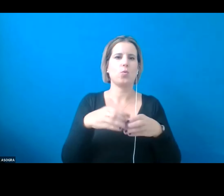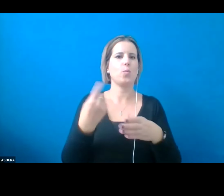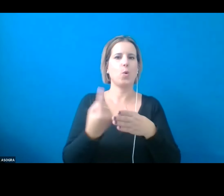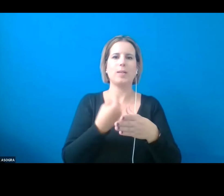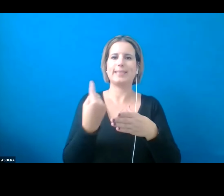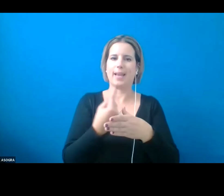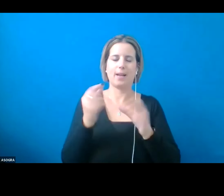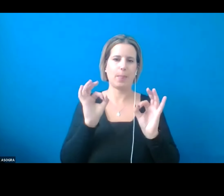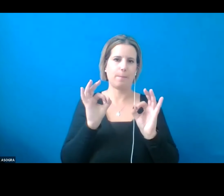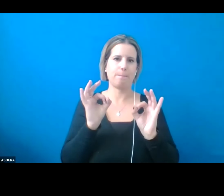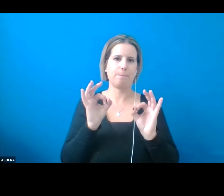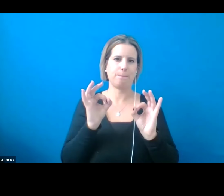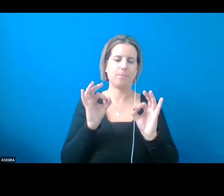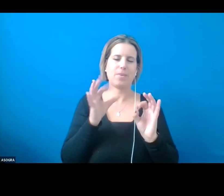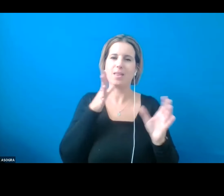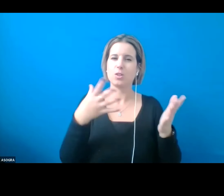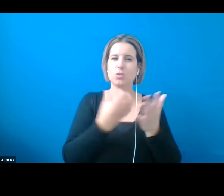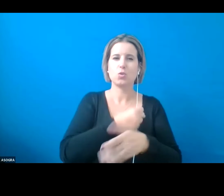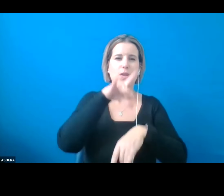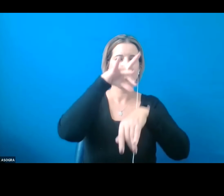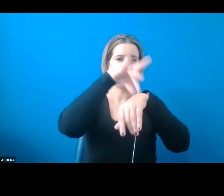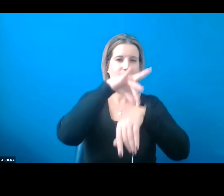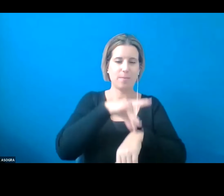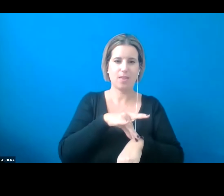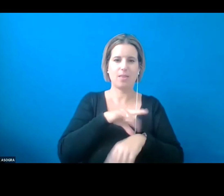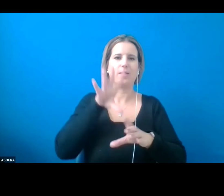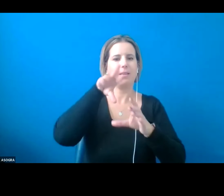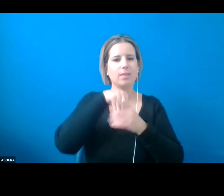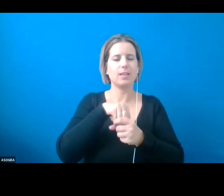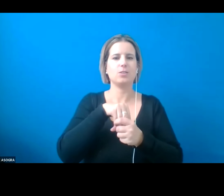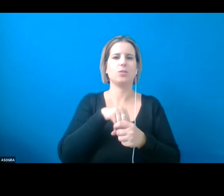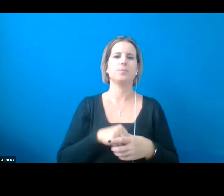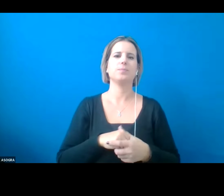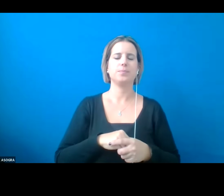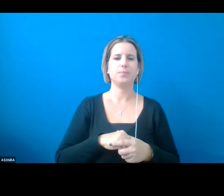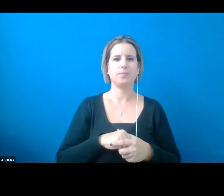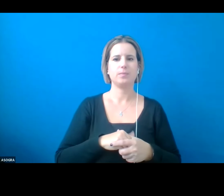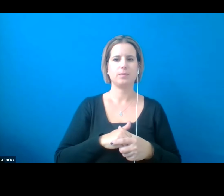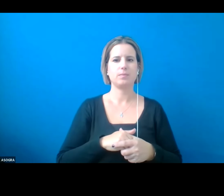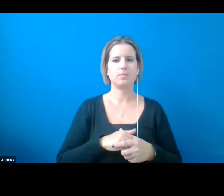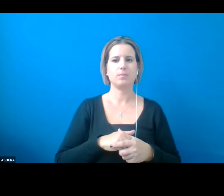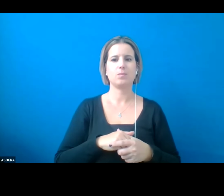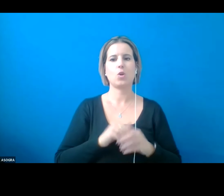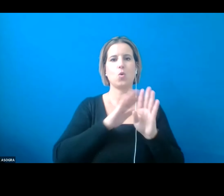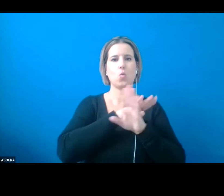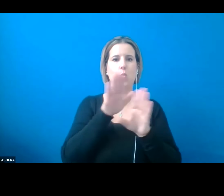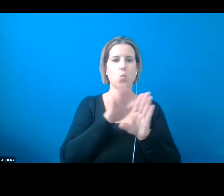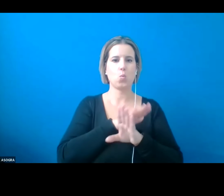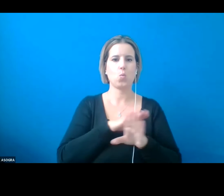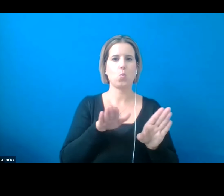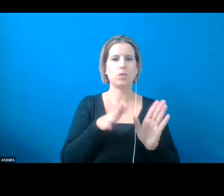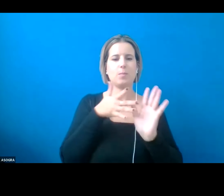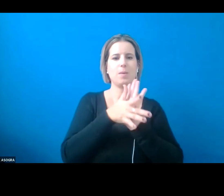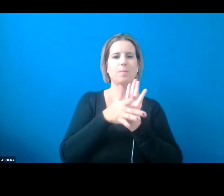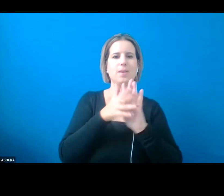meter todas las patologías que requieran ese recurso y por último hablar un poco